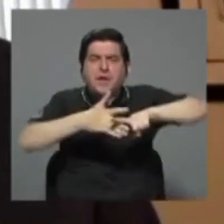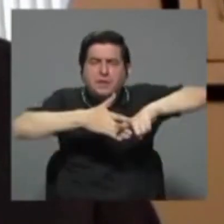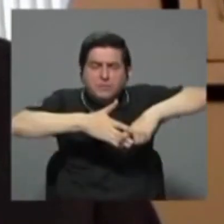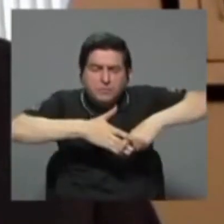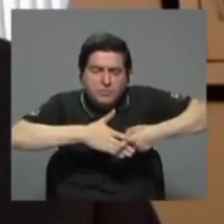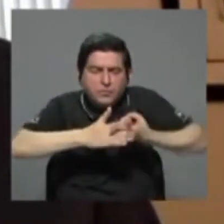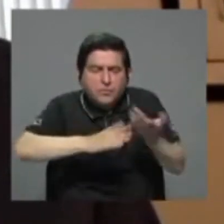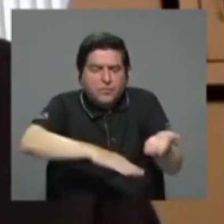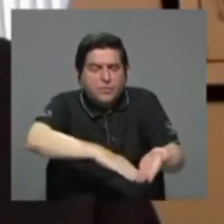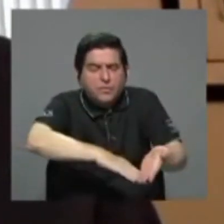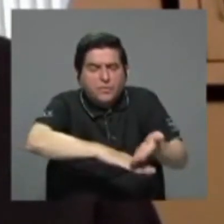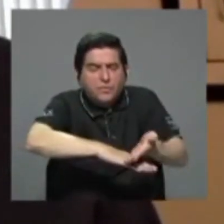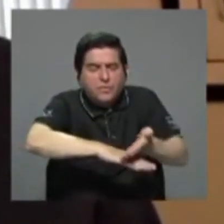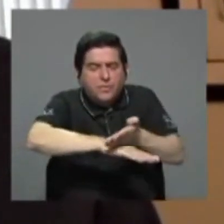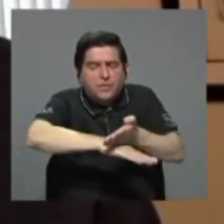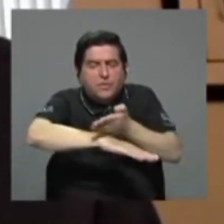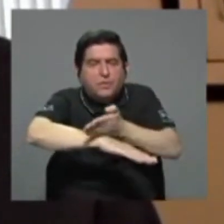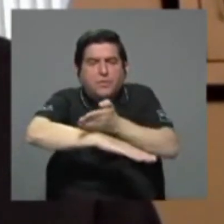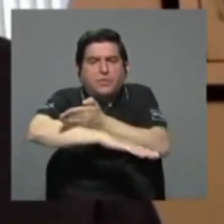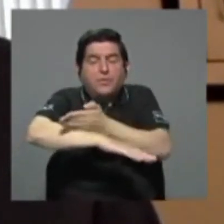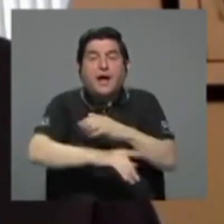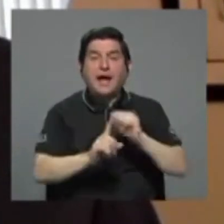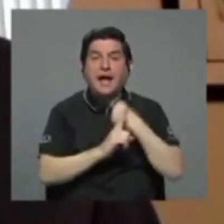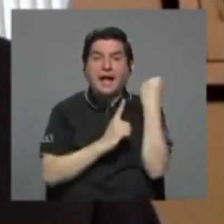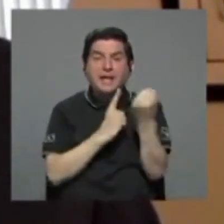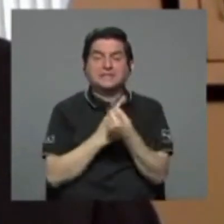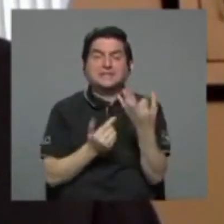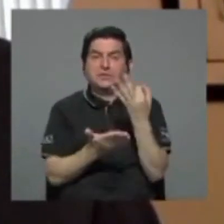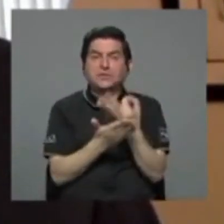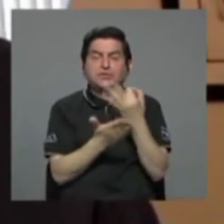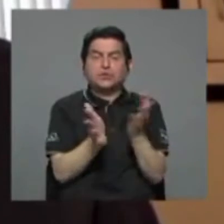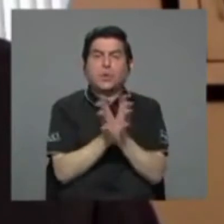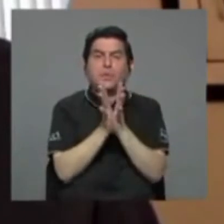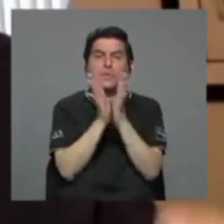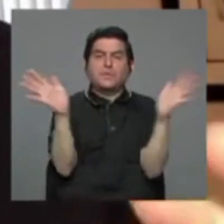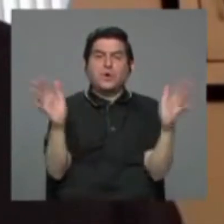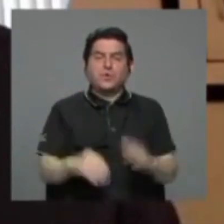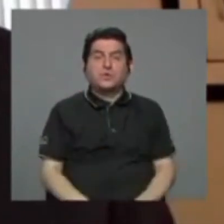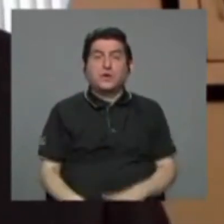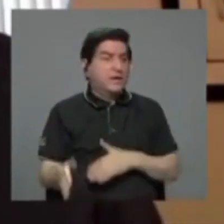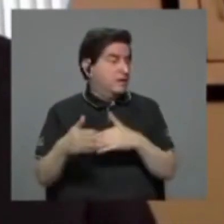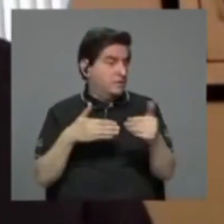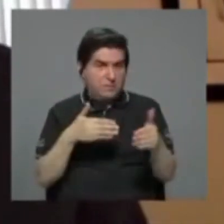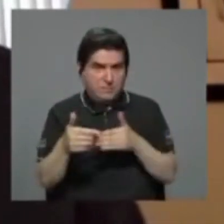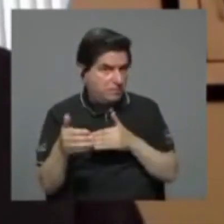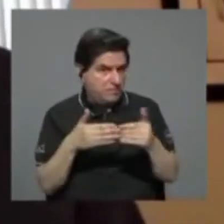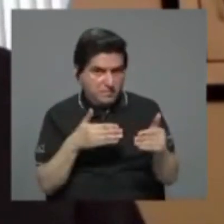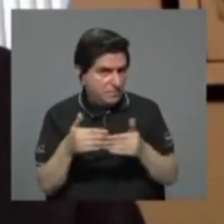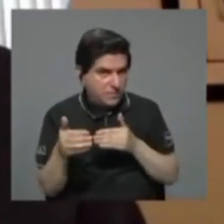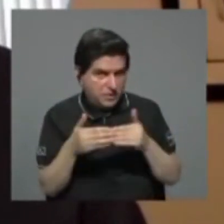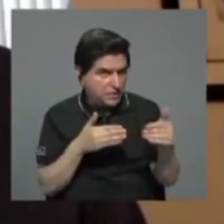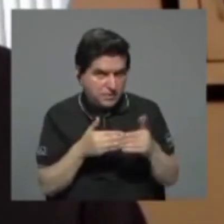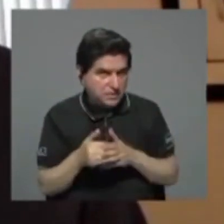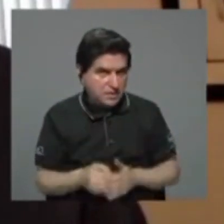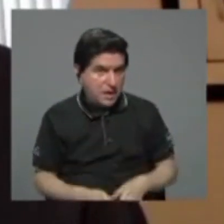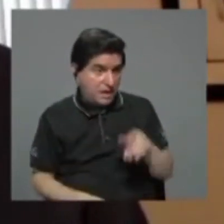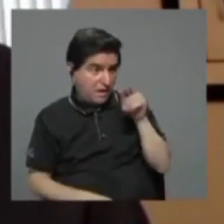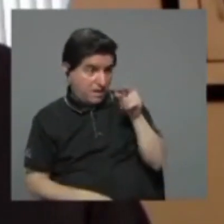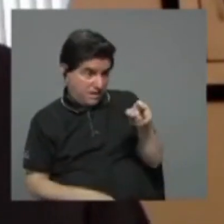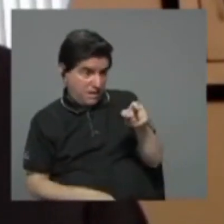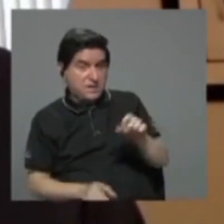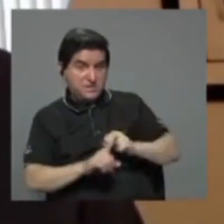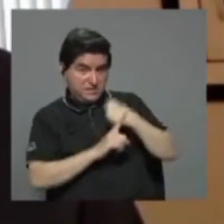a recuperarse, ha hecho que la situación de las finanzas públicas, a pesar de